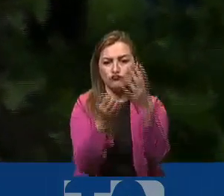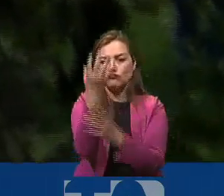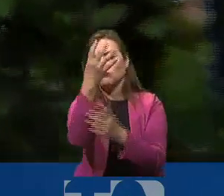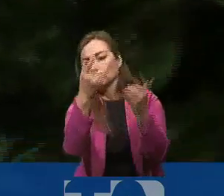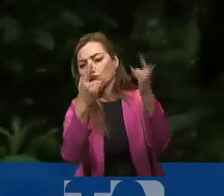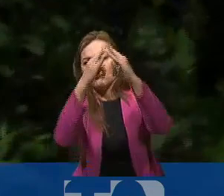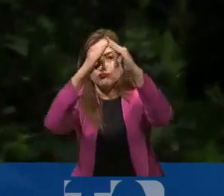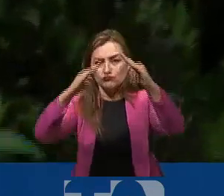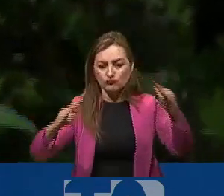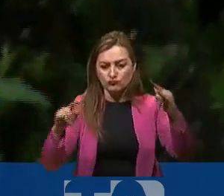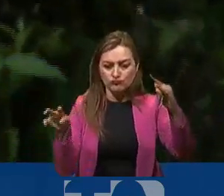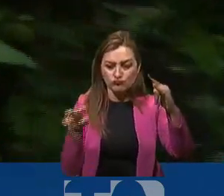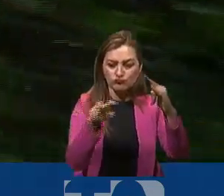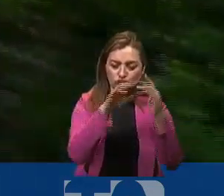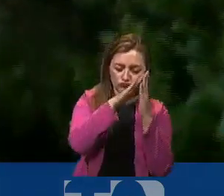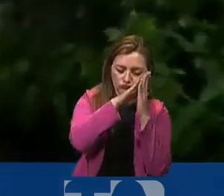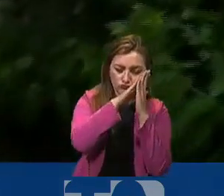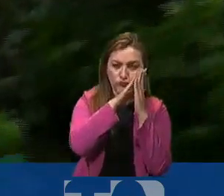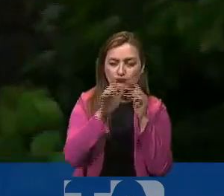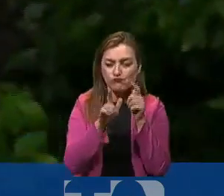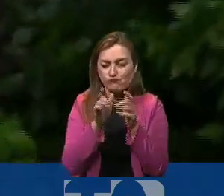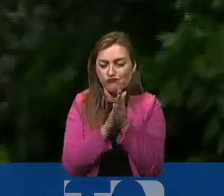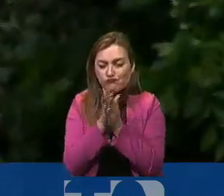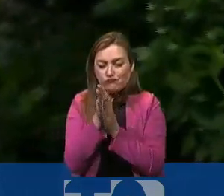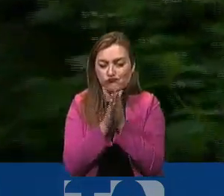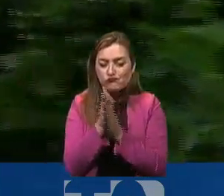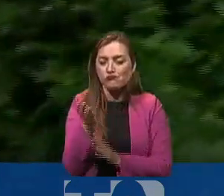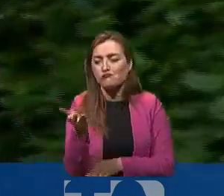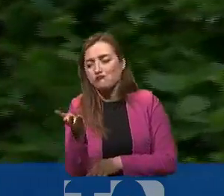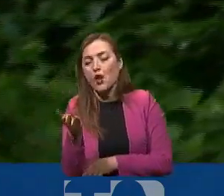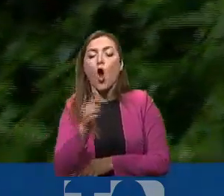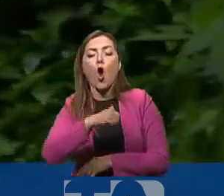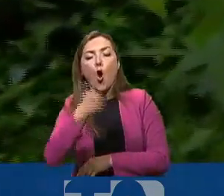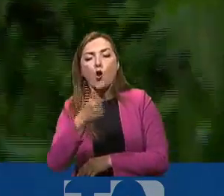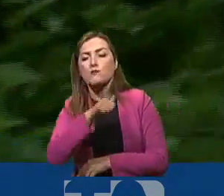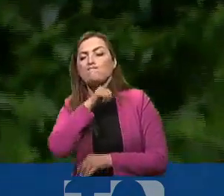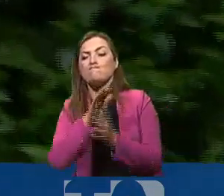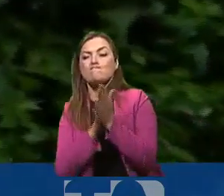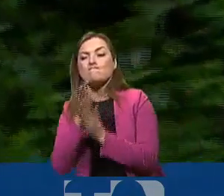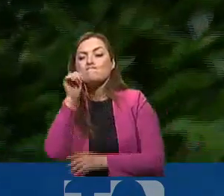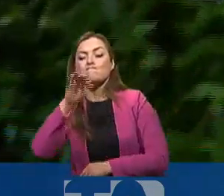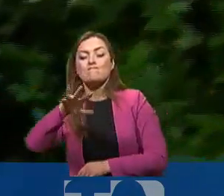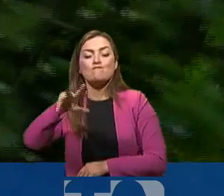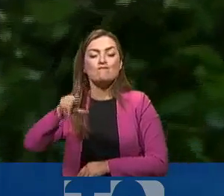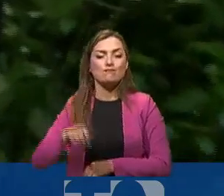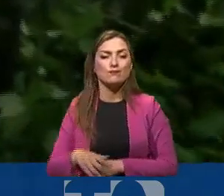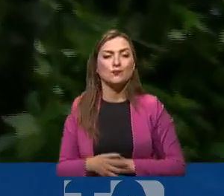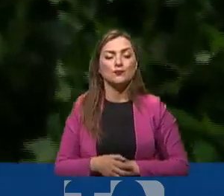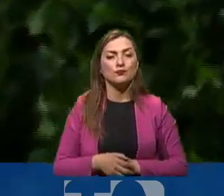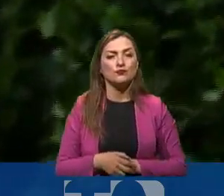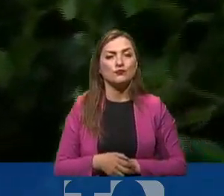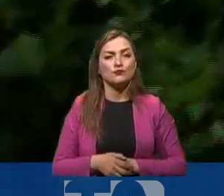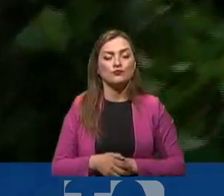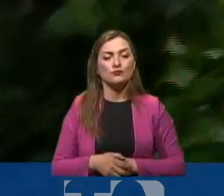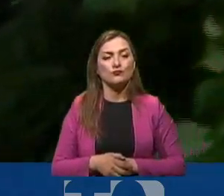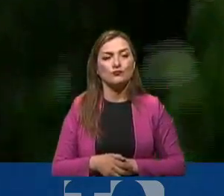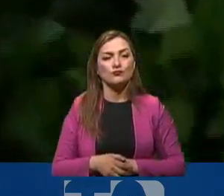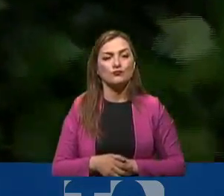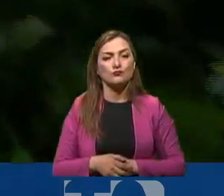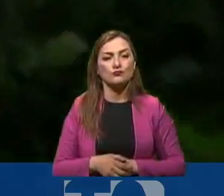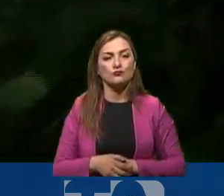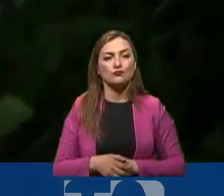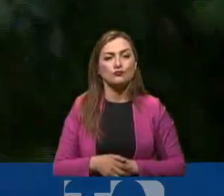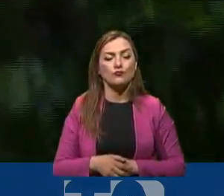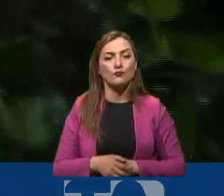también personas que se dedican a delinquir muchas veces, y queremos mostrarles justamente una de estas covachas